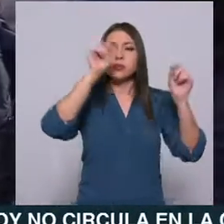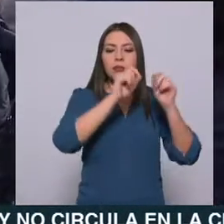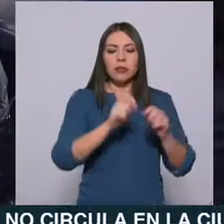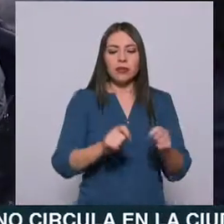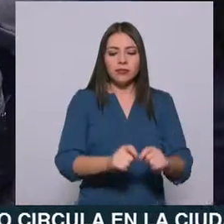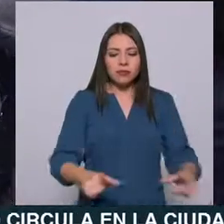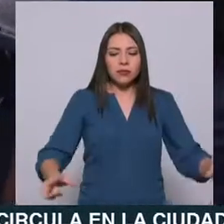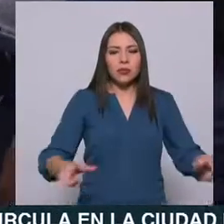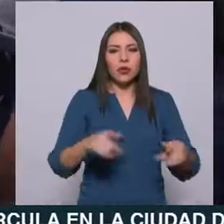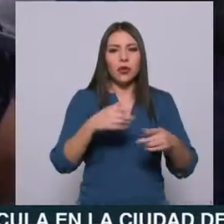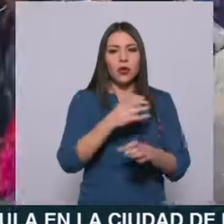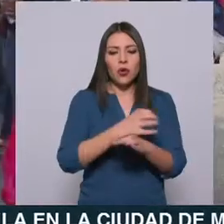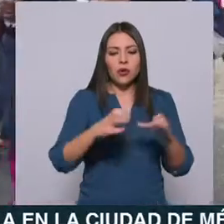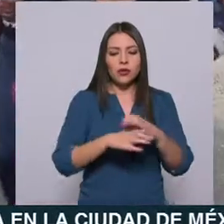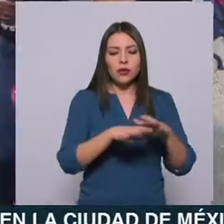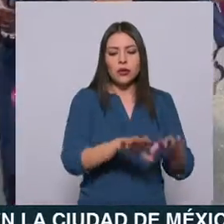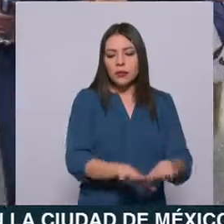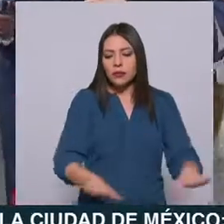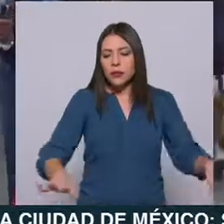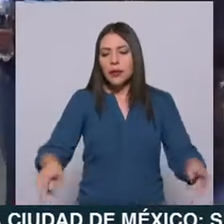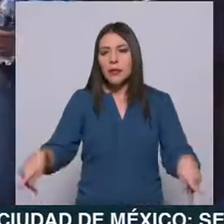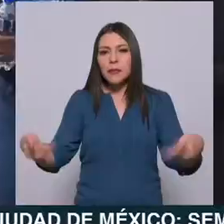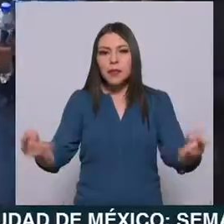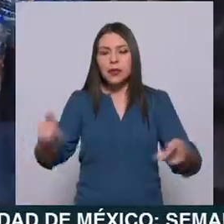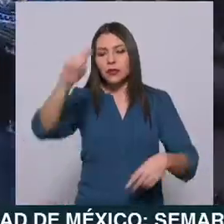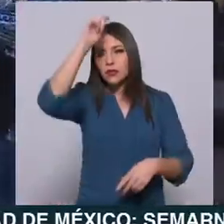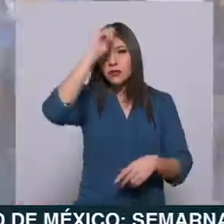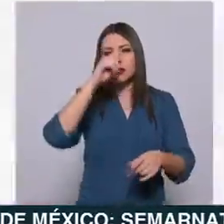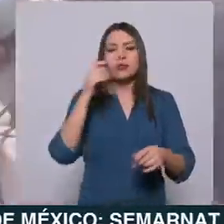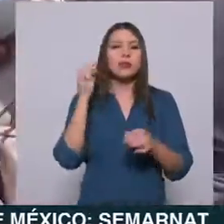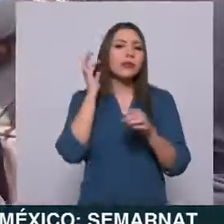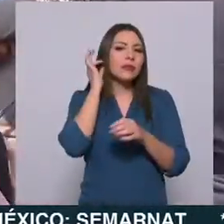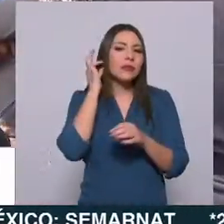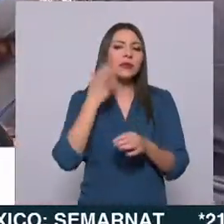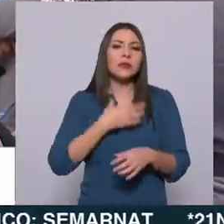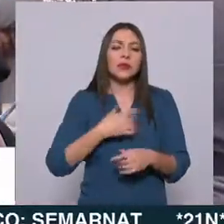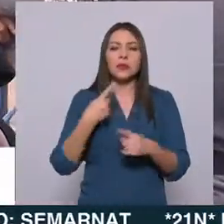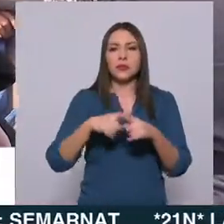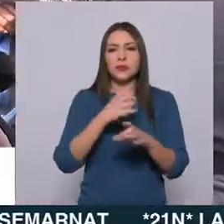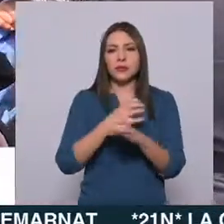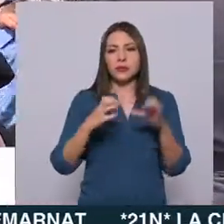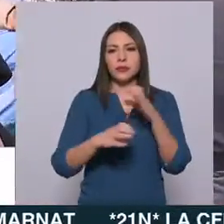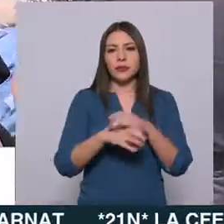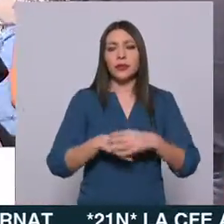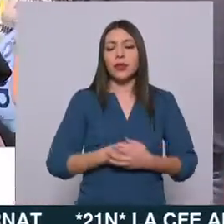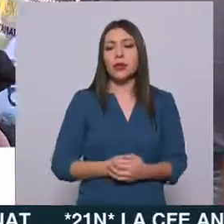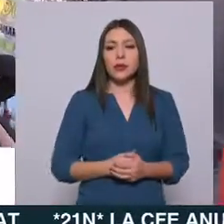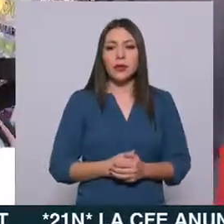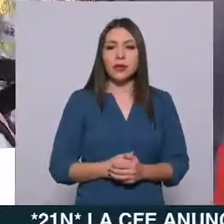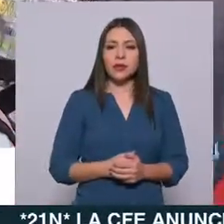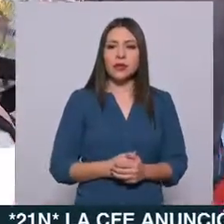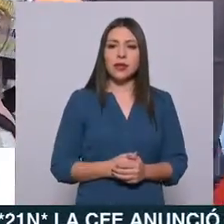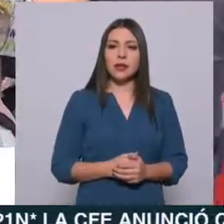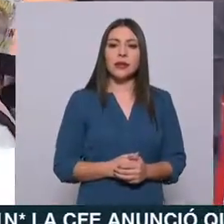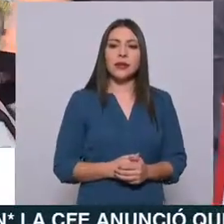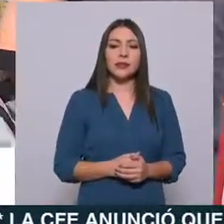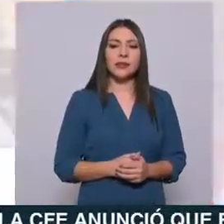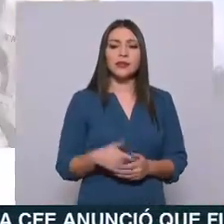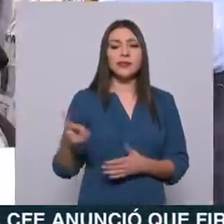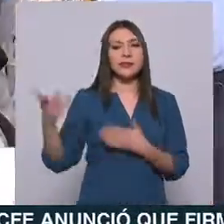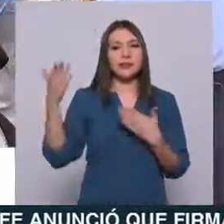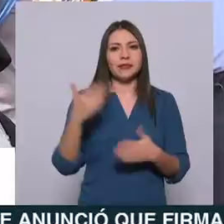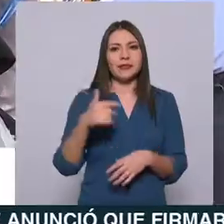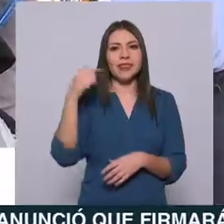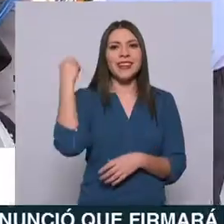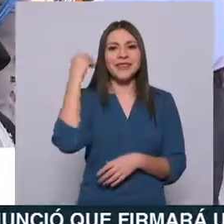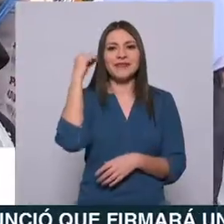artículos y productos como gorras, ropa y joyería, entre otros. Venimos de Oaxaca a las 7 de la mañana más o menos.